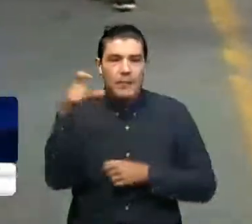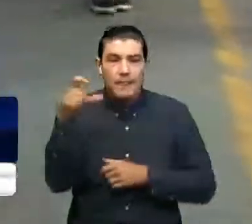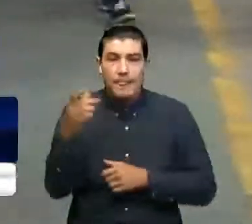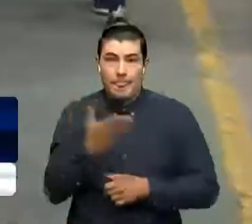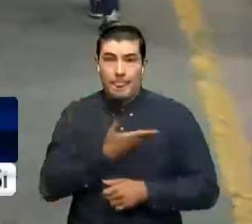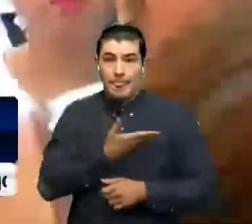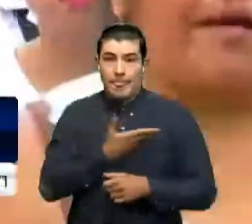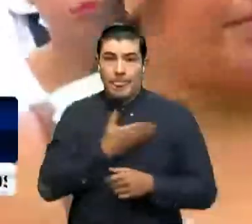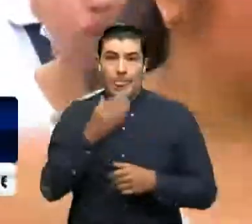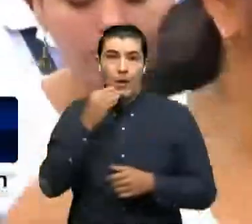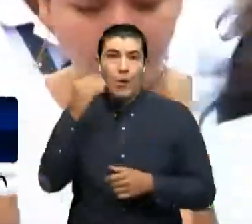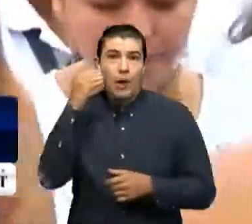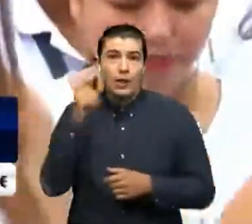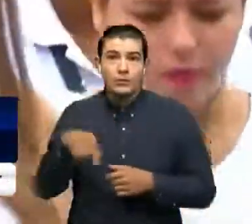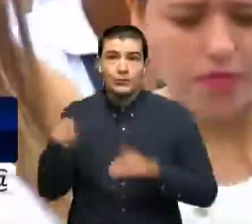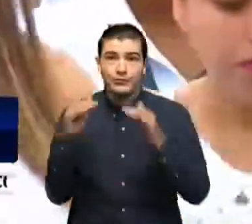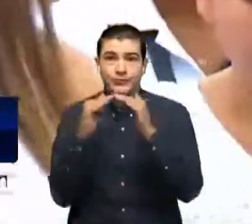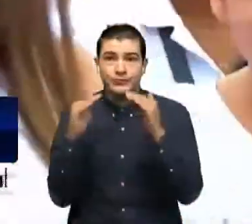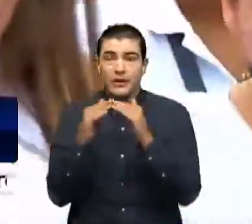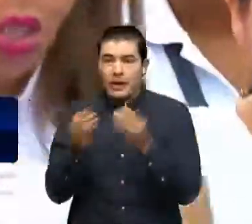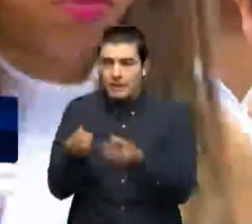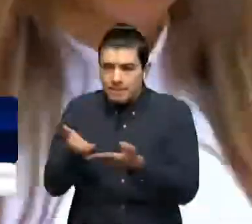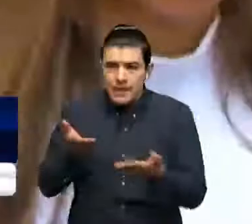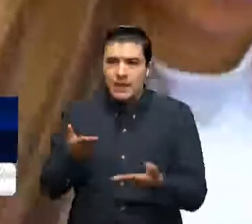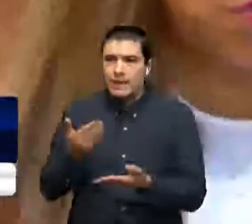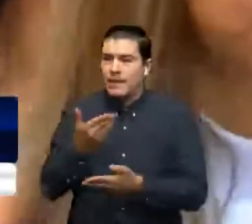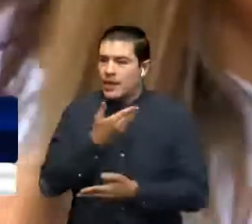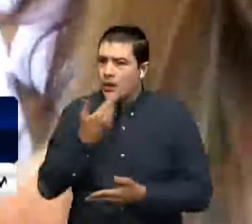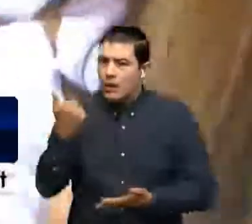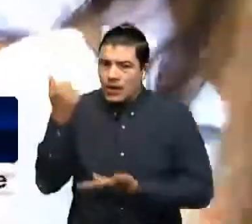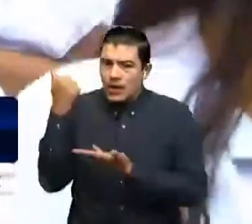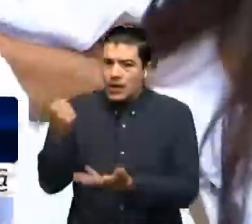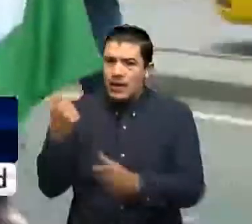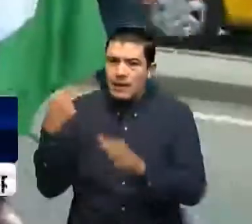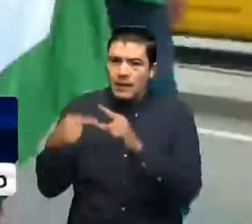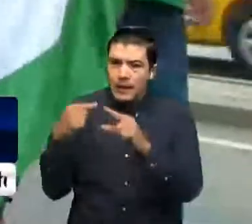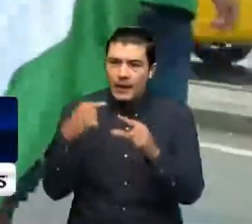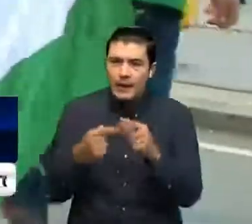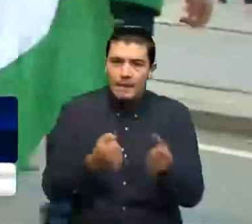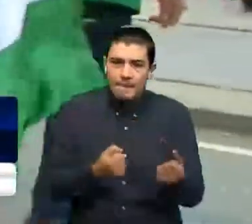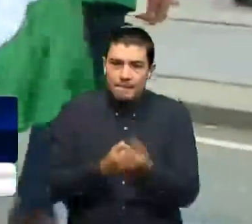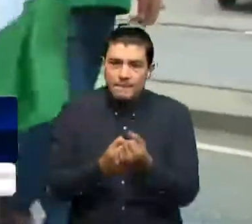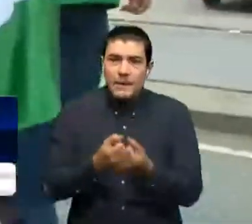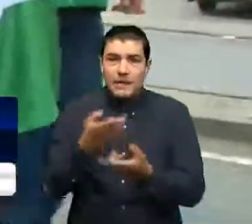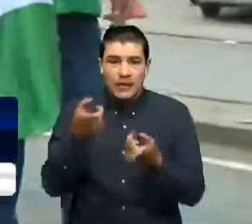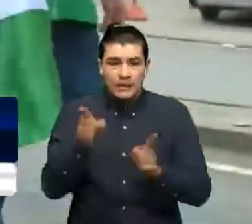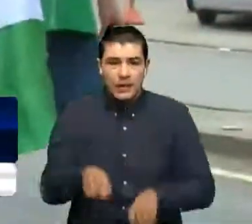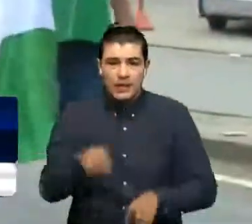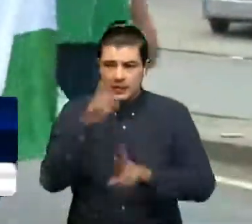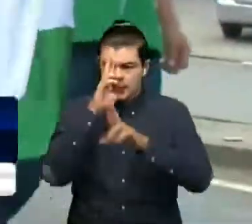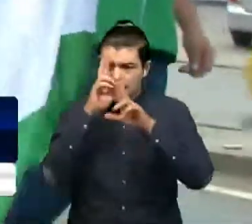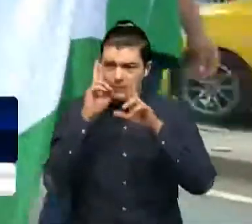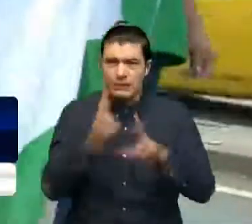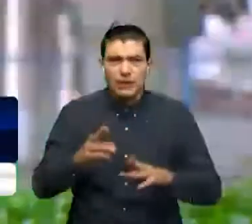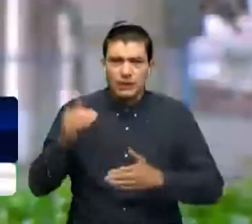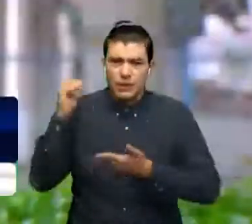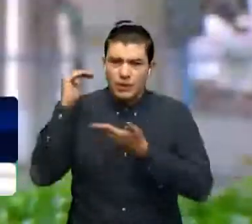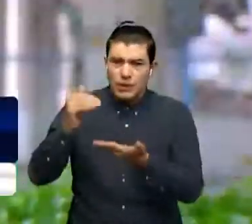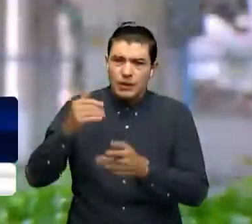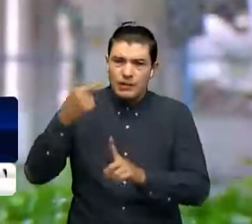comunitarias pidieron incremento presupuestal al ICBF, rechazo de los operadores privados y respeto por el cumplimiento